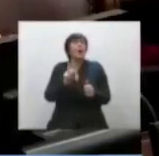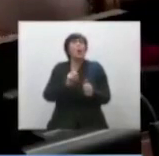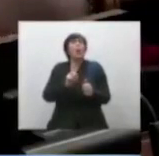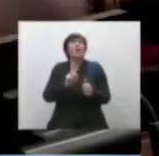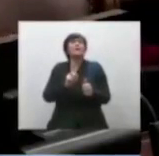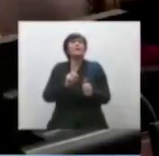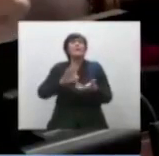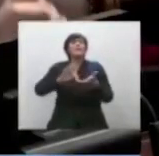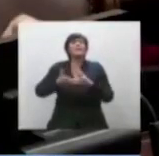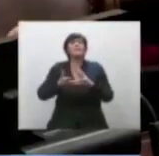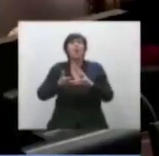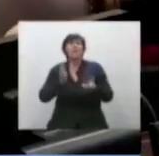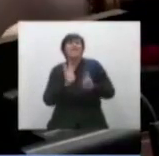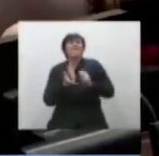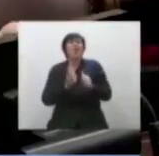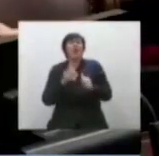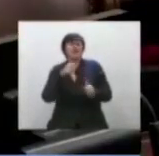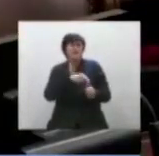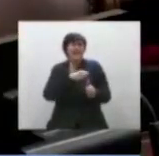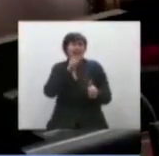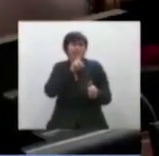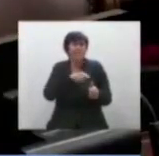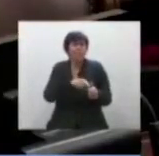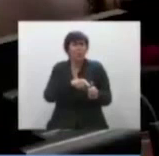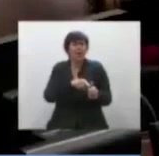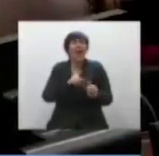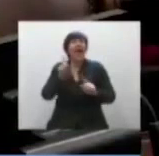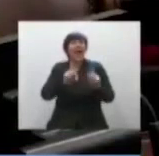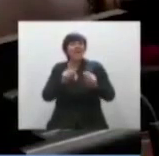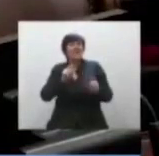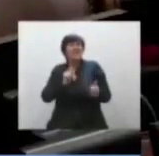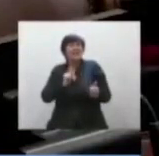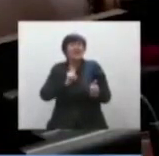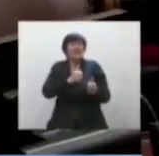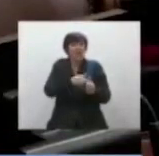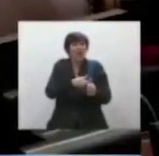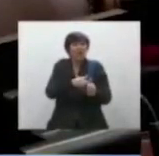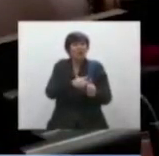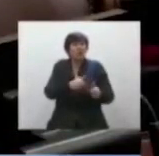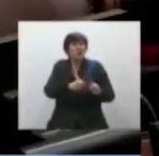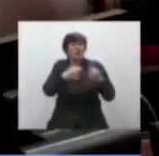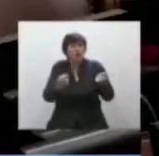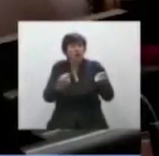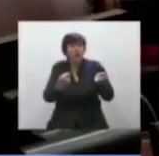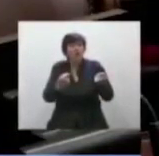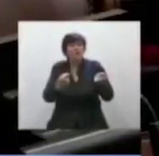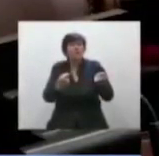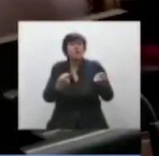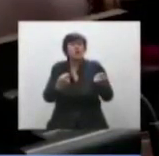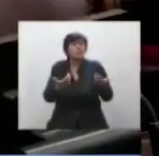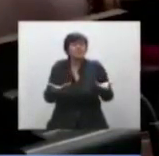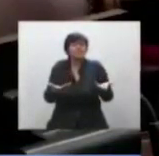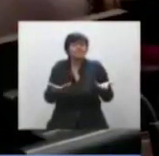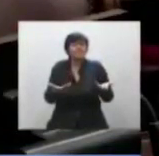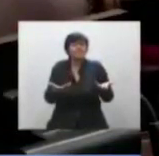son señaladas, son dejadas al margen totalmente de la sociedad conservadora de la provincia de Salta. Lo que dijo